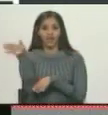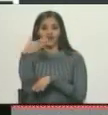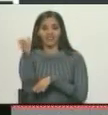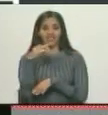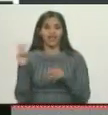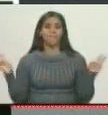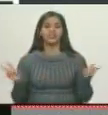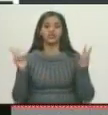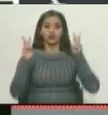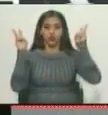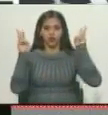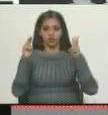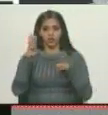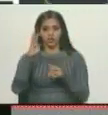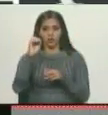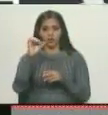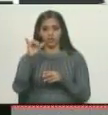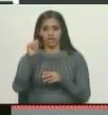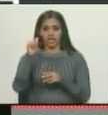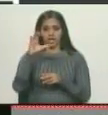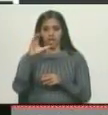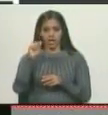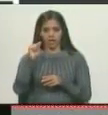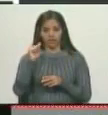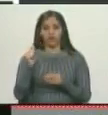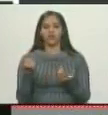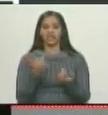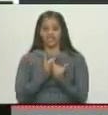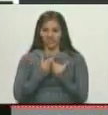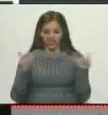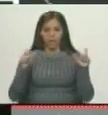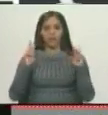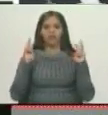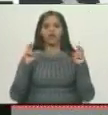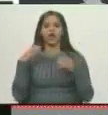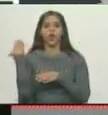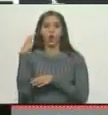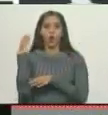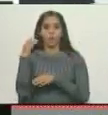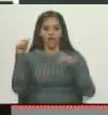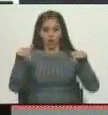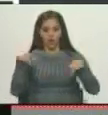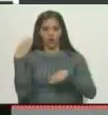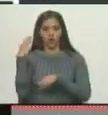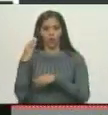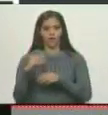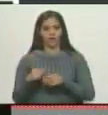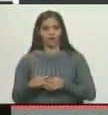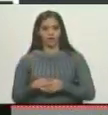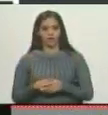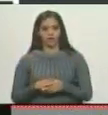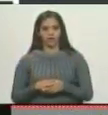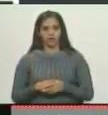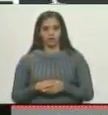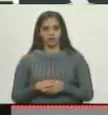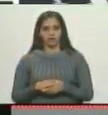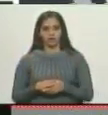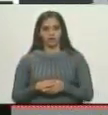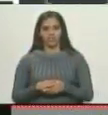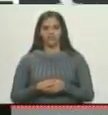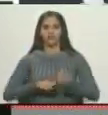Boyacá, con que liberamos la Nueva Granada, hoy Colombia. El proyecto